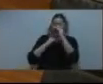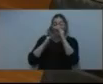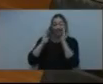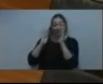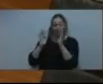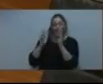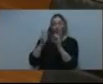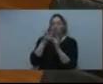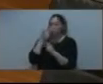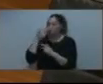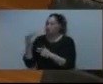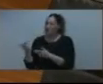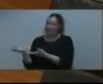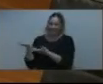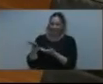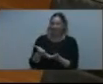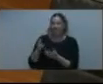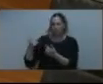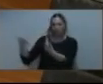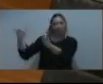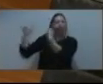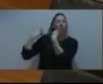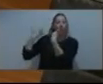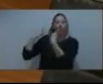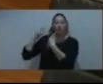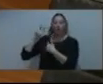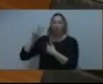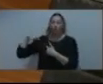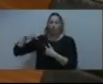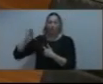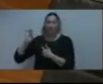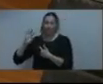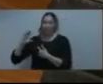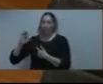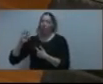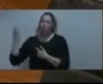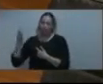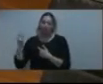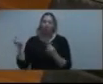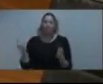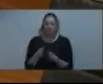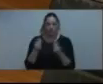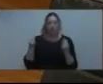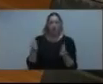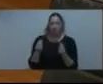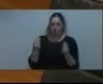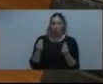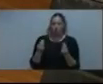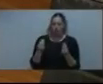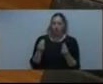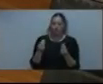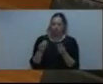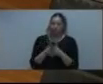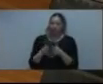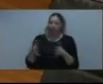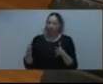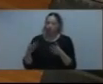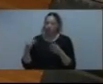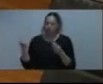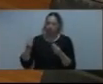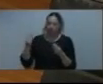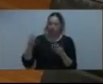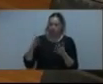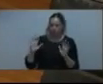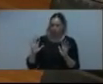de la UNESCO, lo reconozco, y es un aspecto en el que también cabe la mejora, amplio margen para la mejora, así